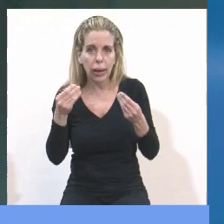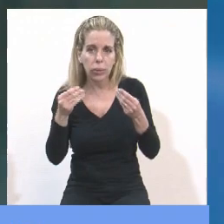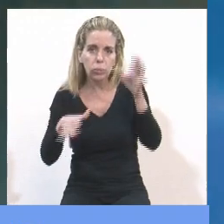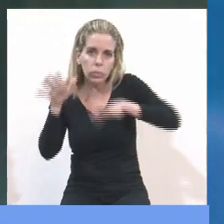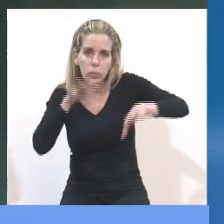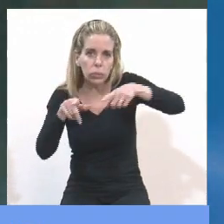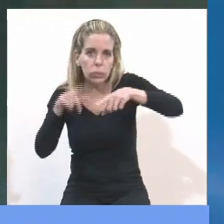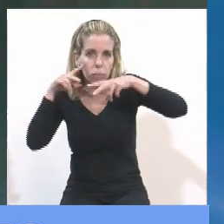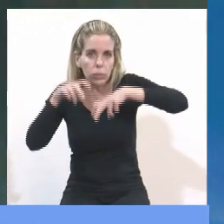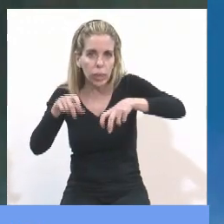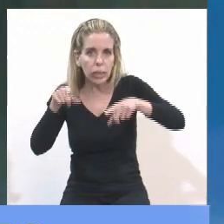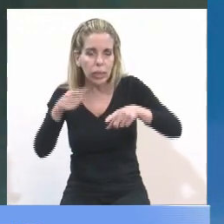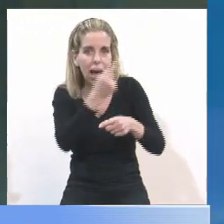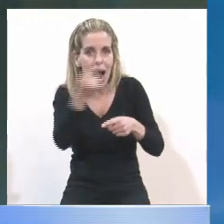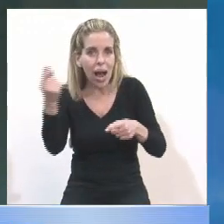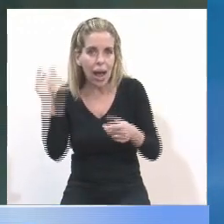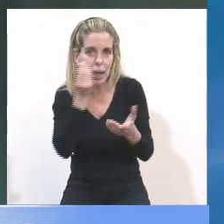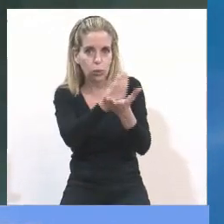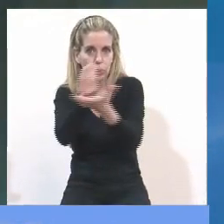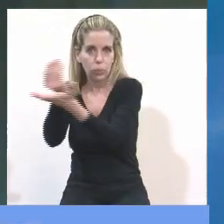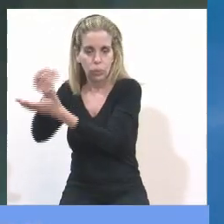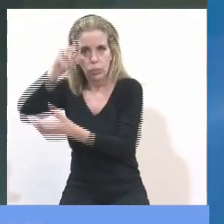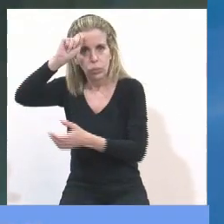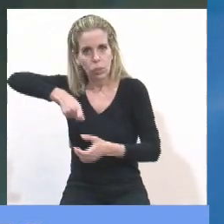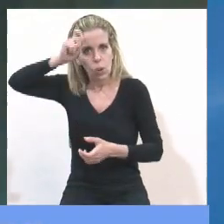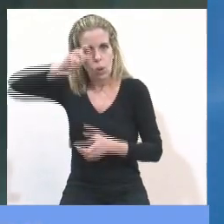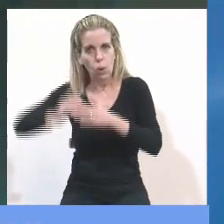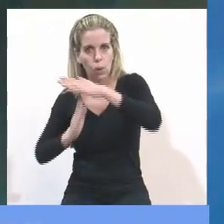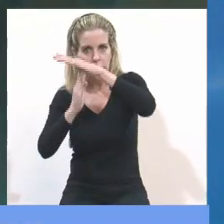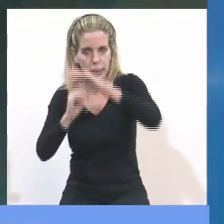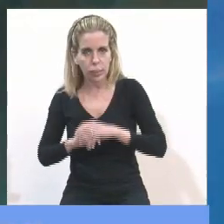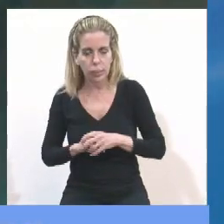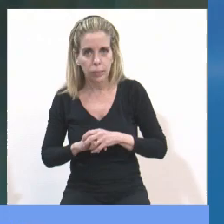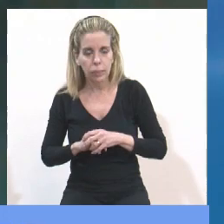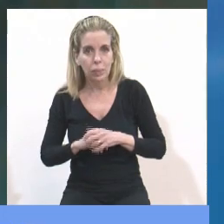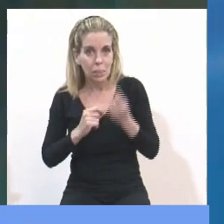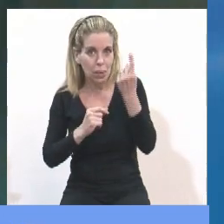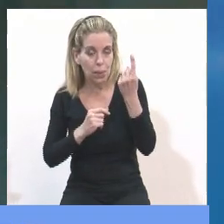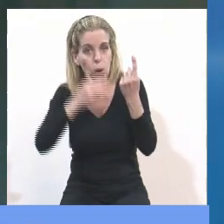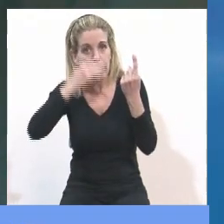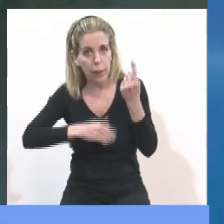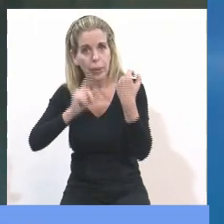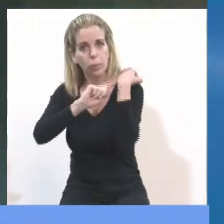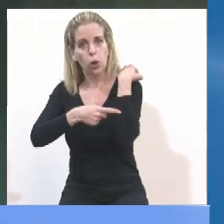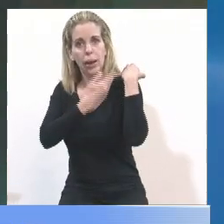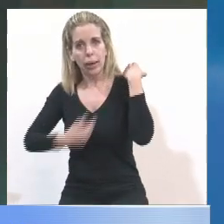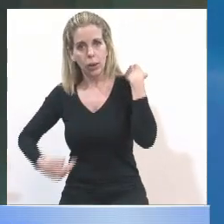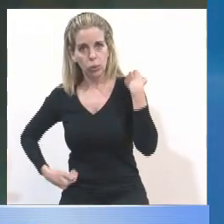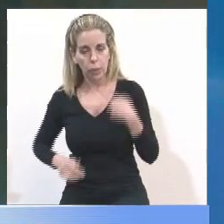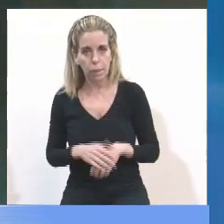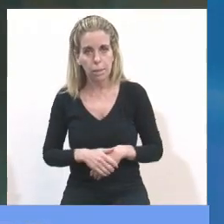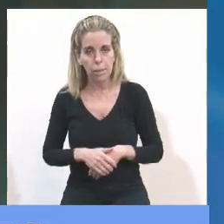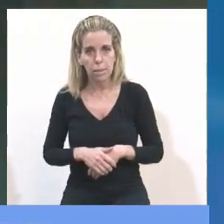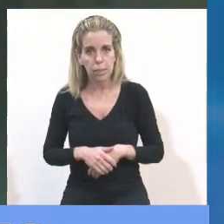en cada uno de los lados que establezca el Consejo de la Magistratura y luego el Poder Ejecutivo Nacional.